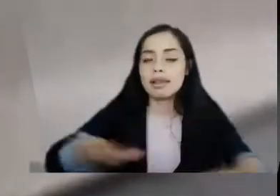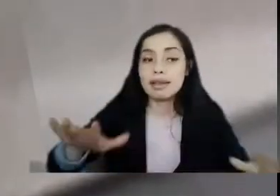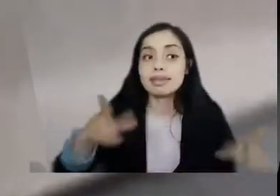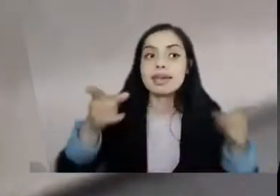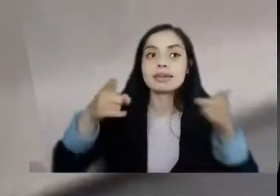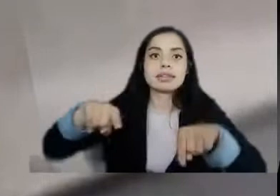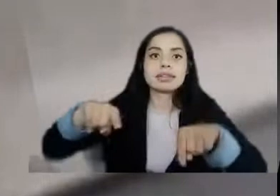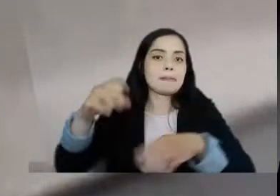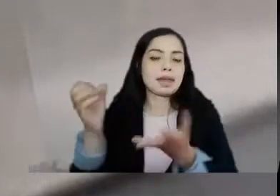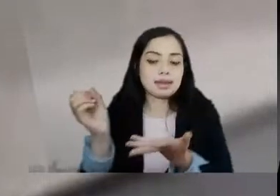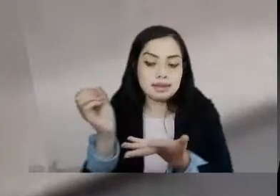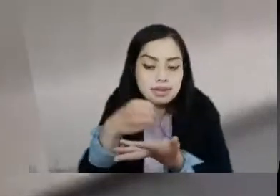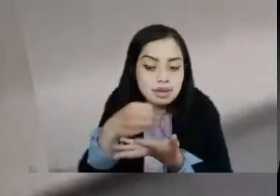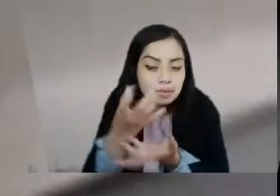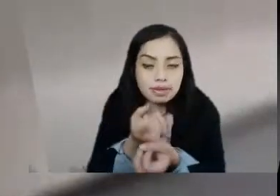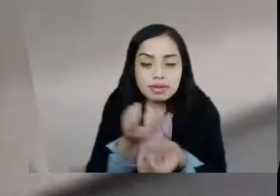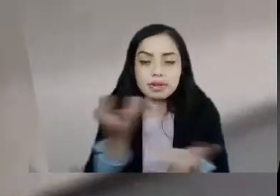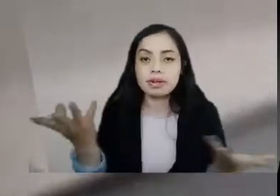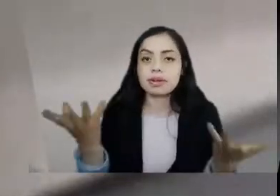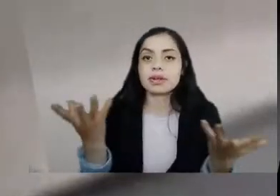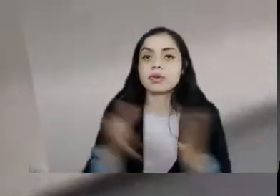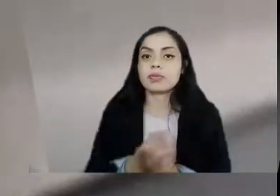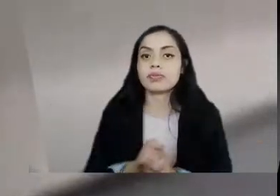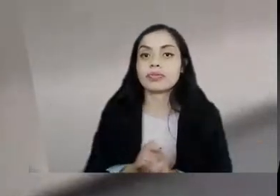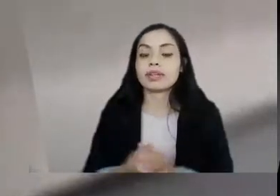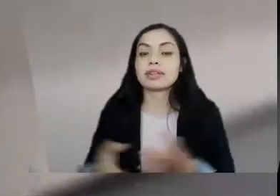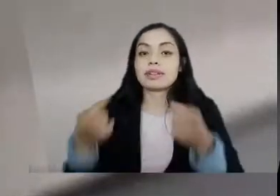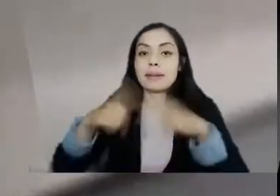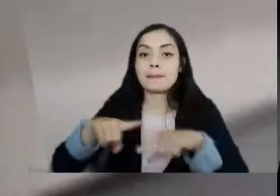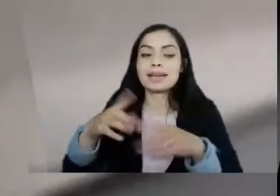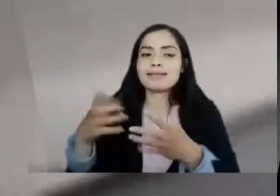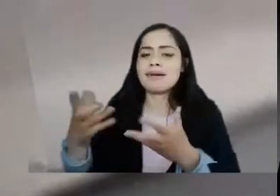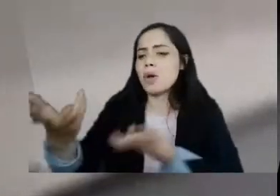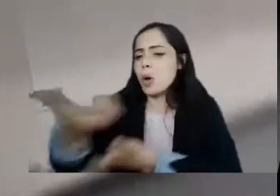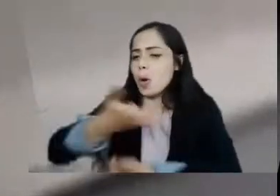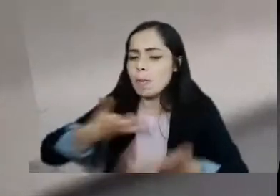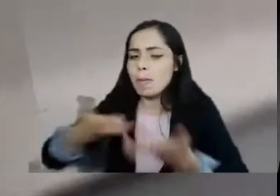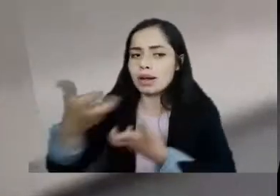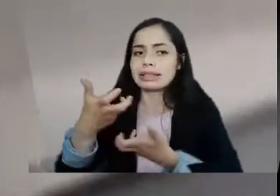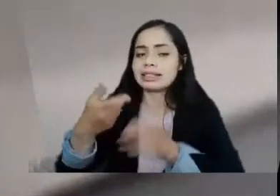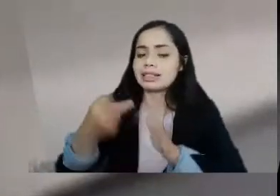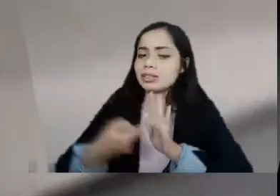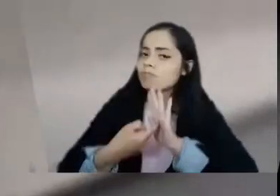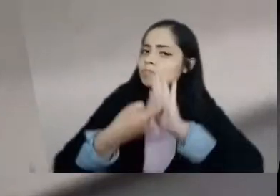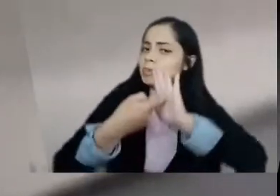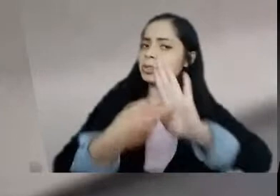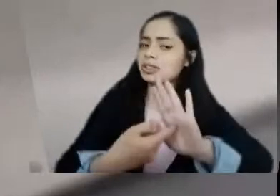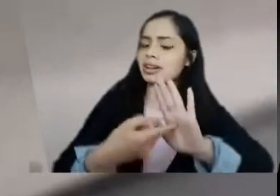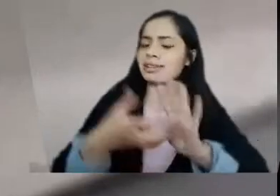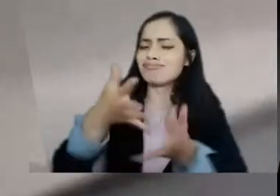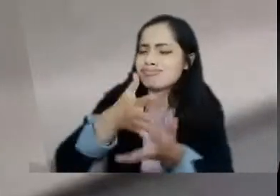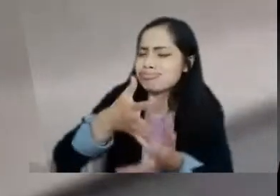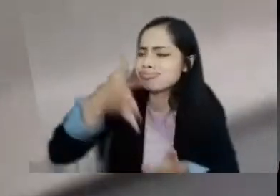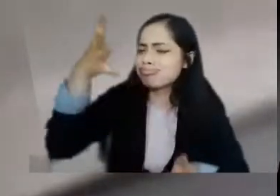compartir nuestra fascinación por la maravillosa riqueza natural de nuestro país, de su enorme pero